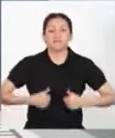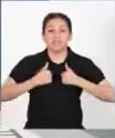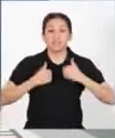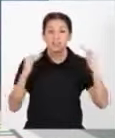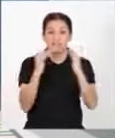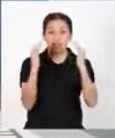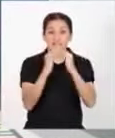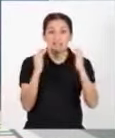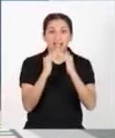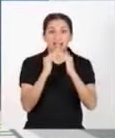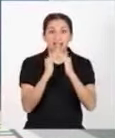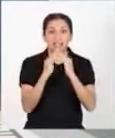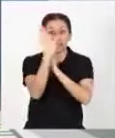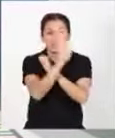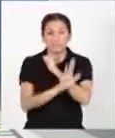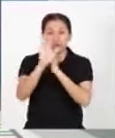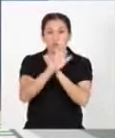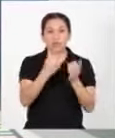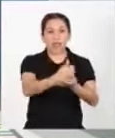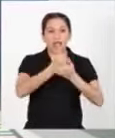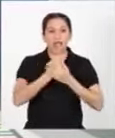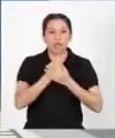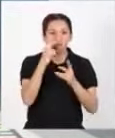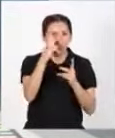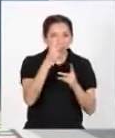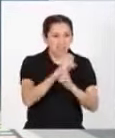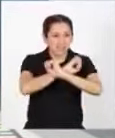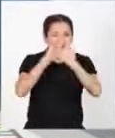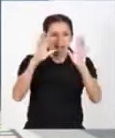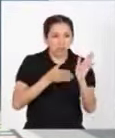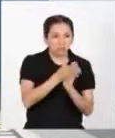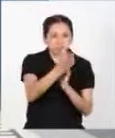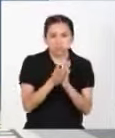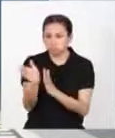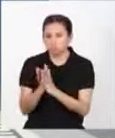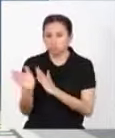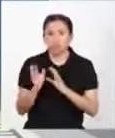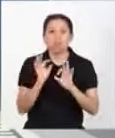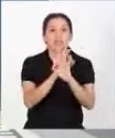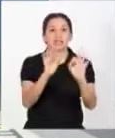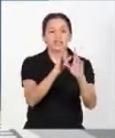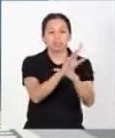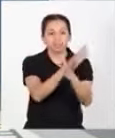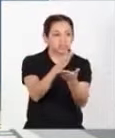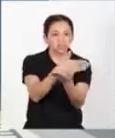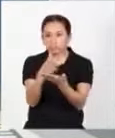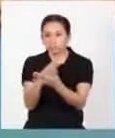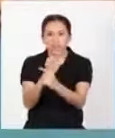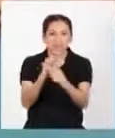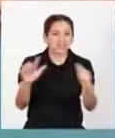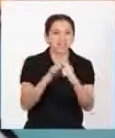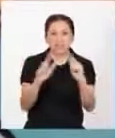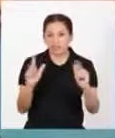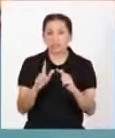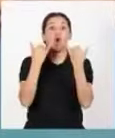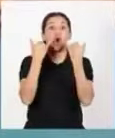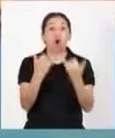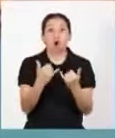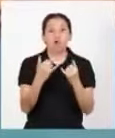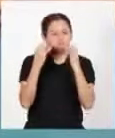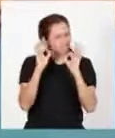brinde seguridad, donde las rutas de salida estén claras y despejadas. ¡Hoy